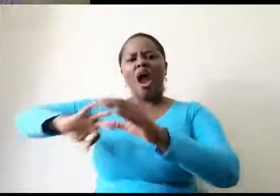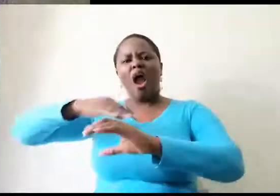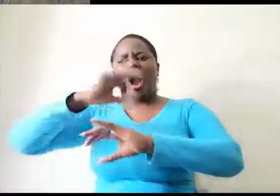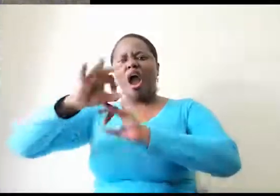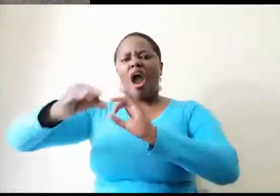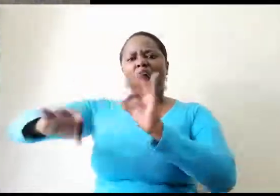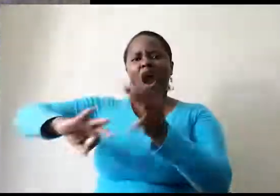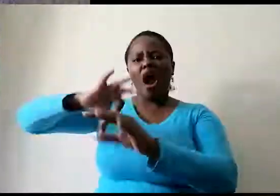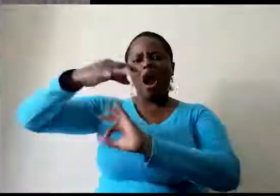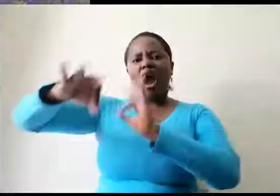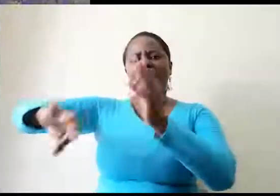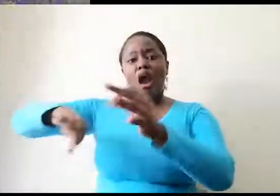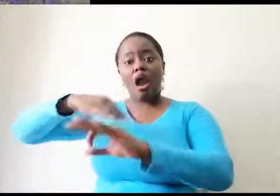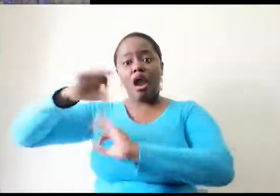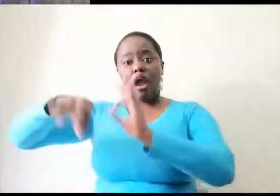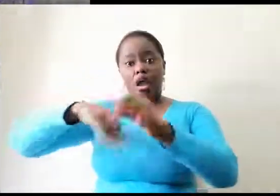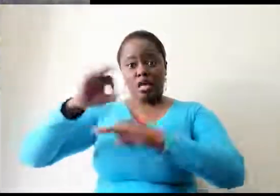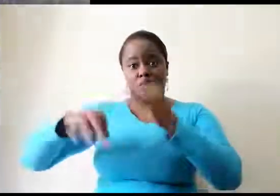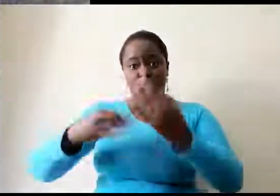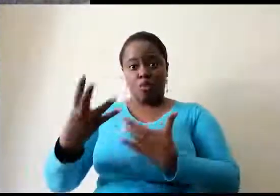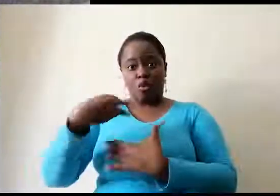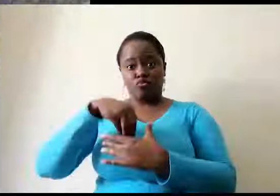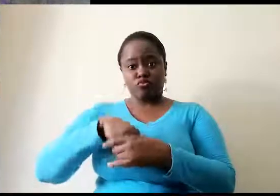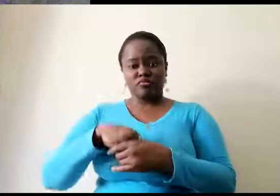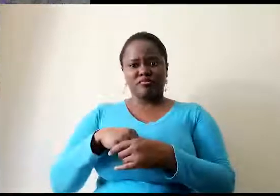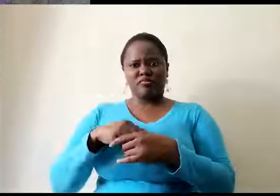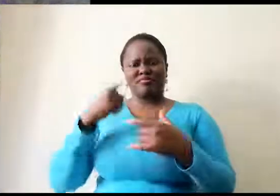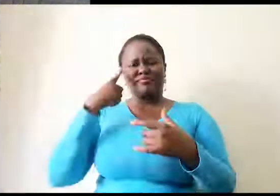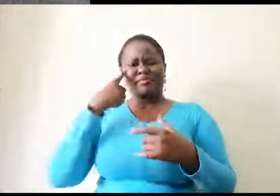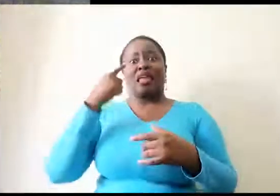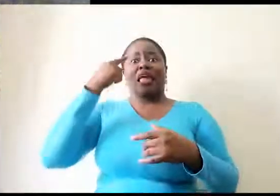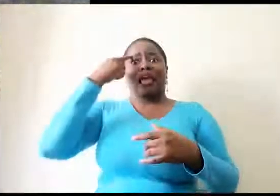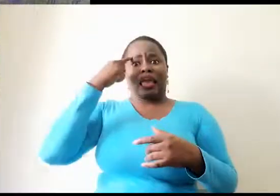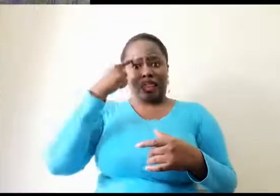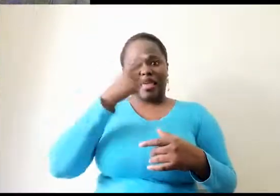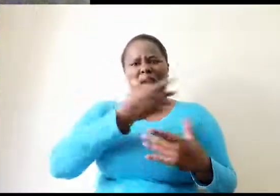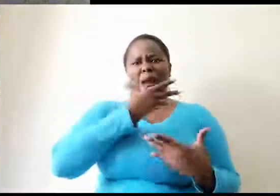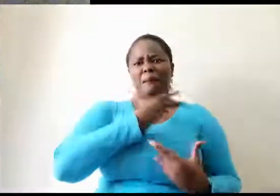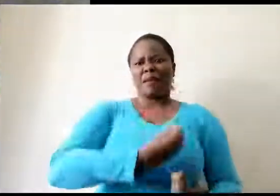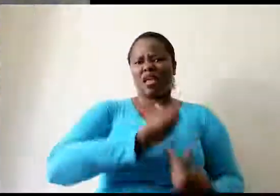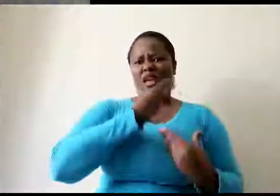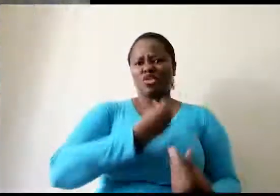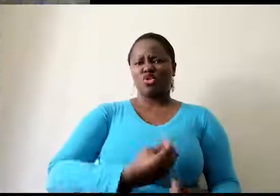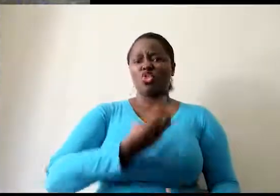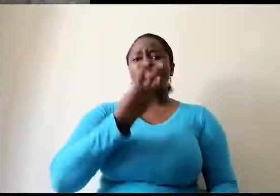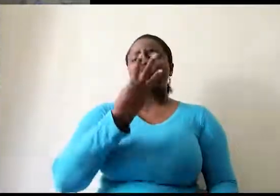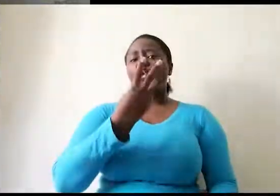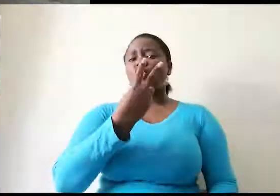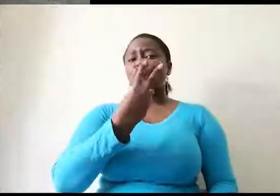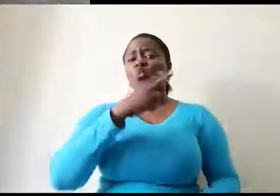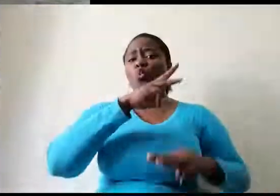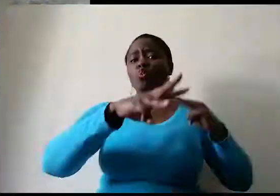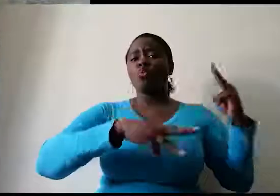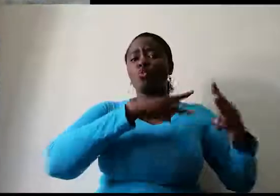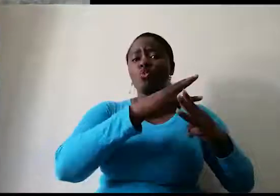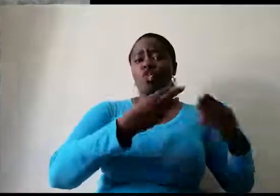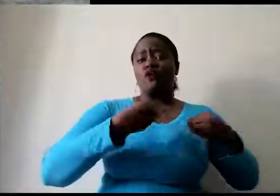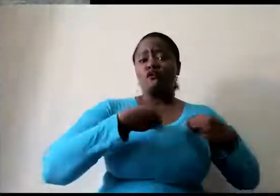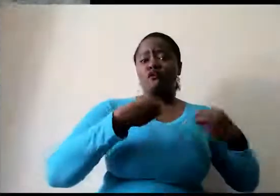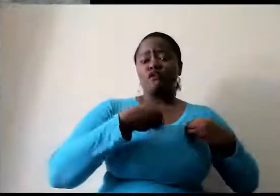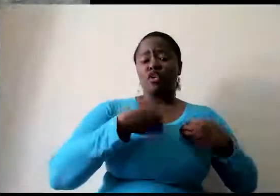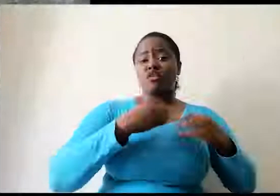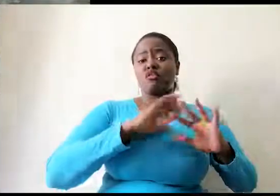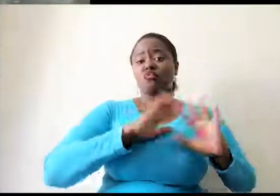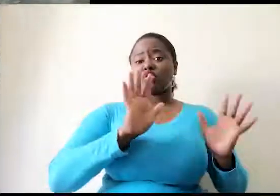átomos. Entonces, no existen dos mundos como lo decía Platón, solo existe un mundo, el mundo